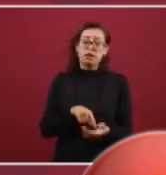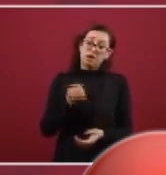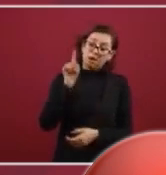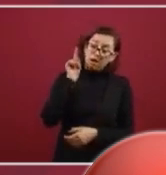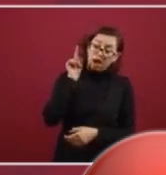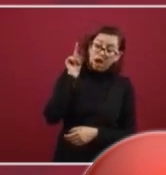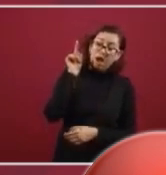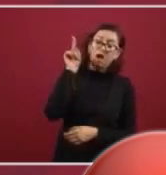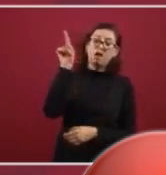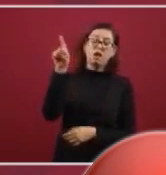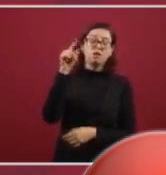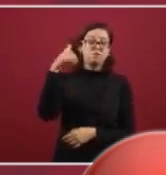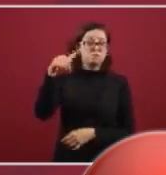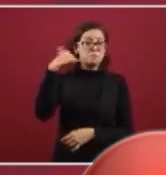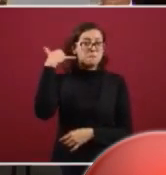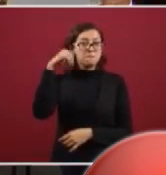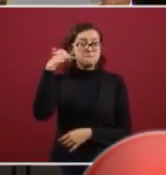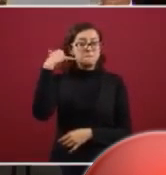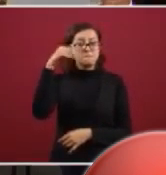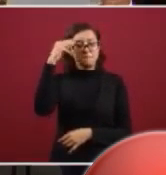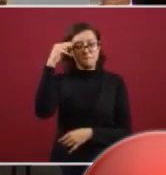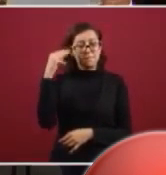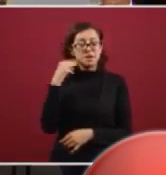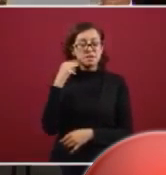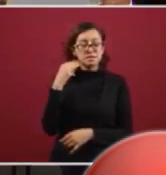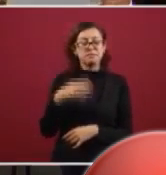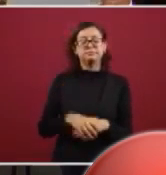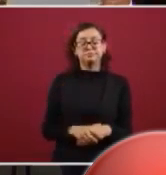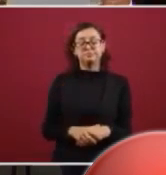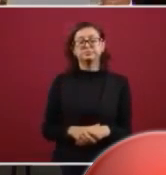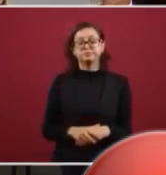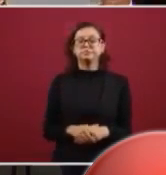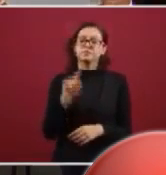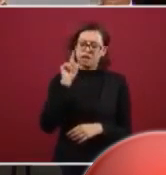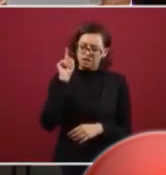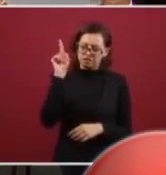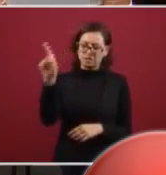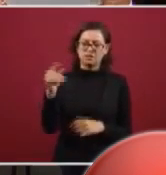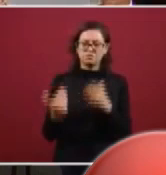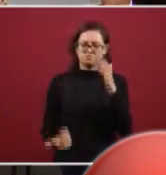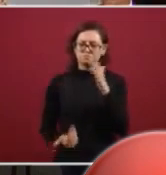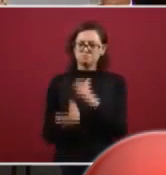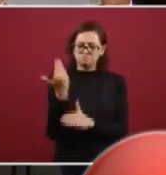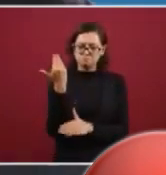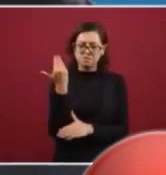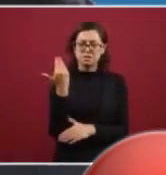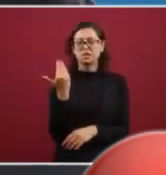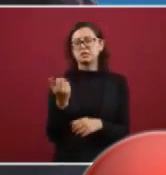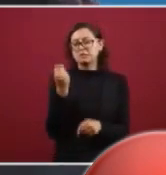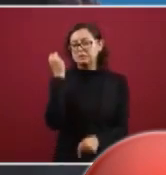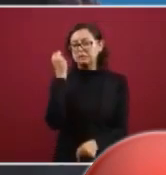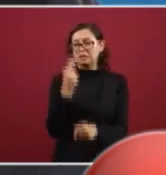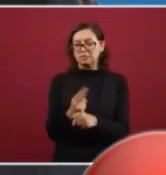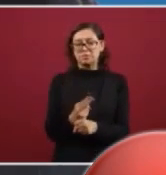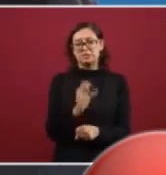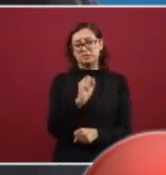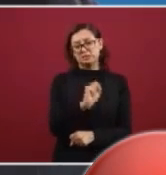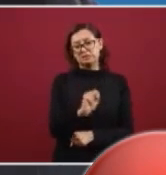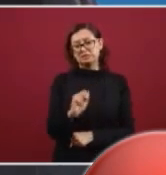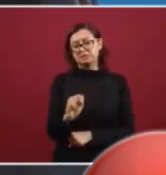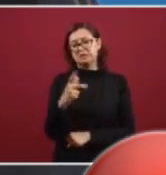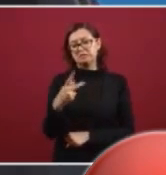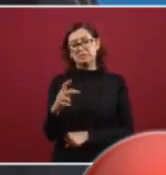Mérida, Yucatán. Vamos a llevar a cabo allá la reunión de